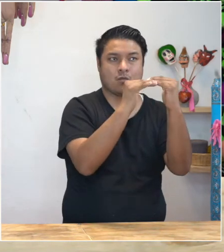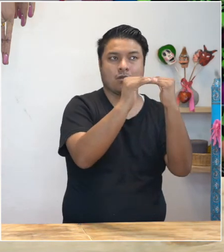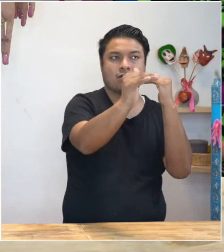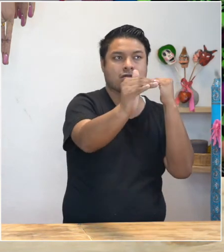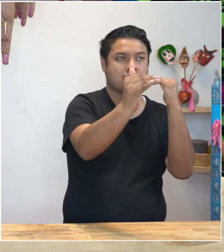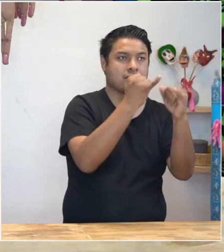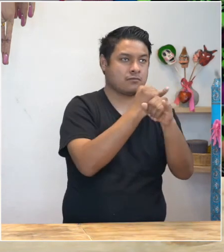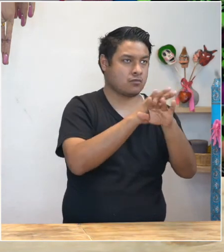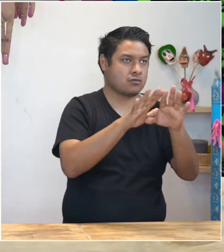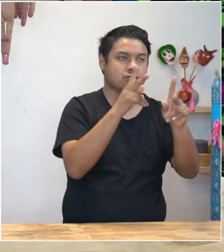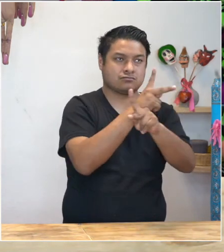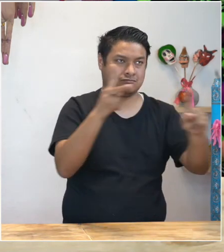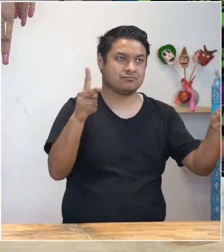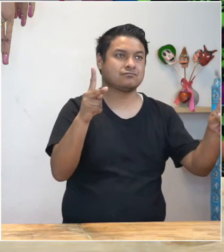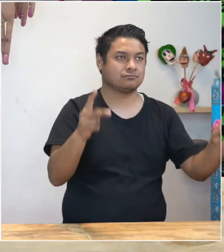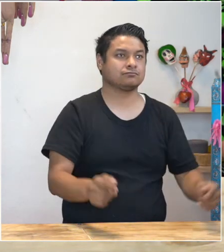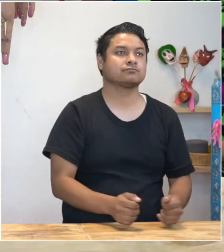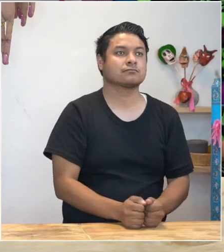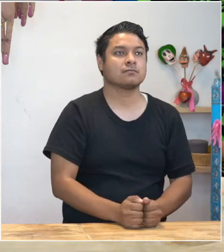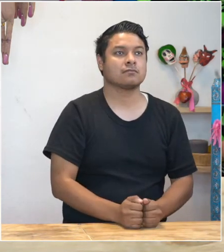A él trato de decirle día a día